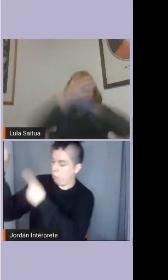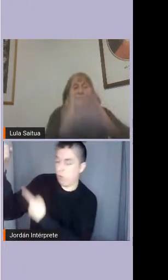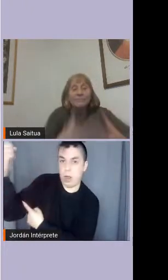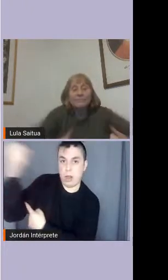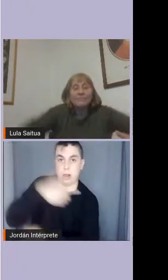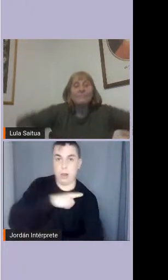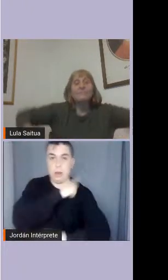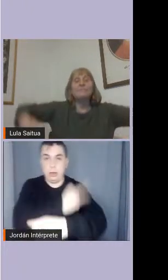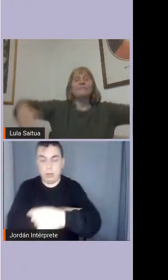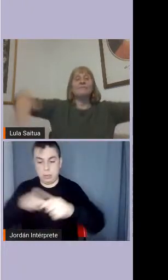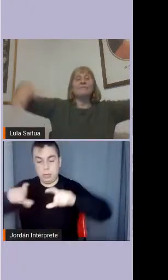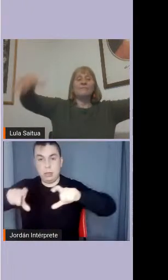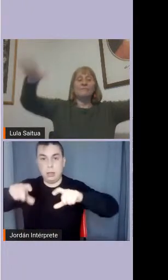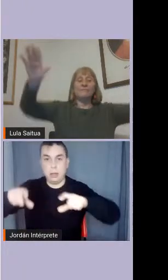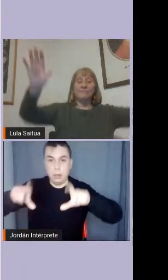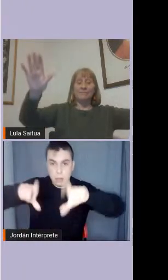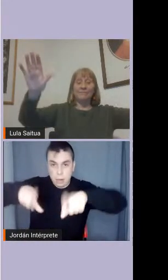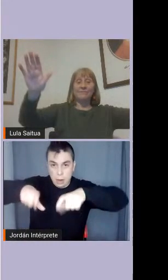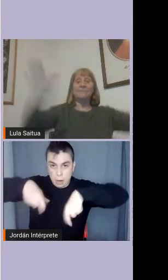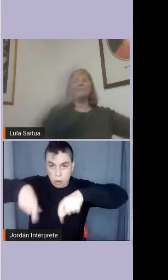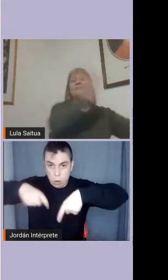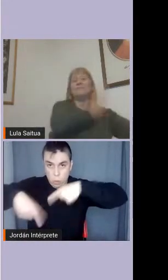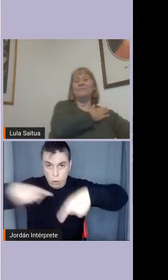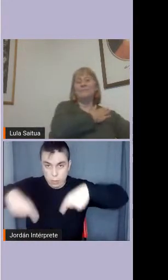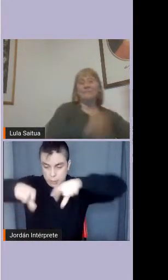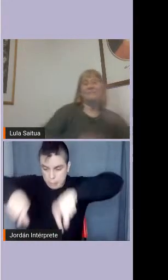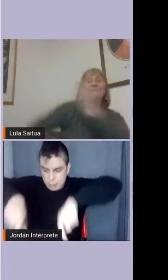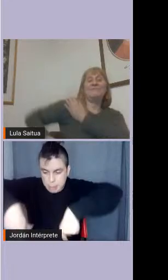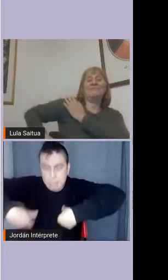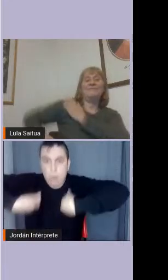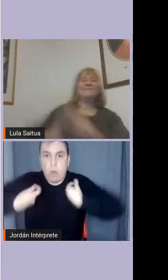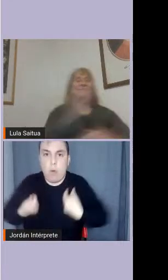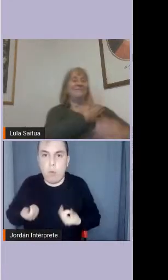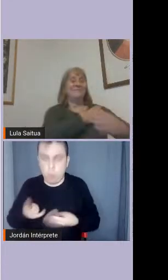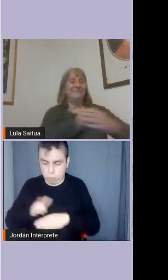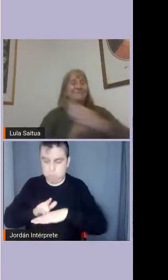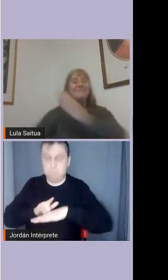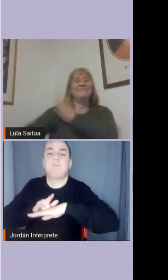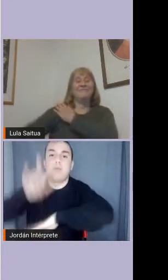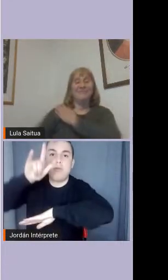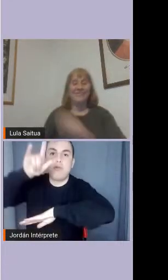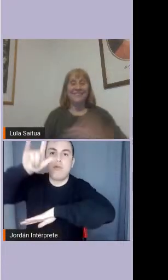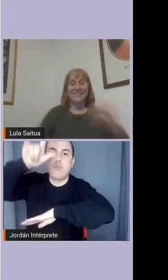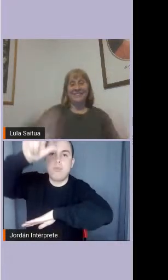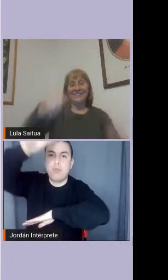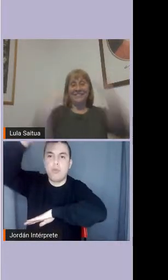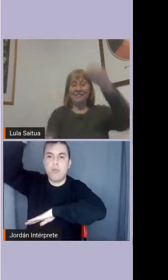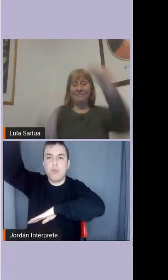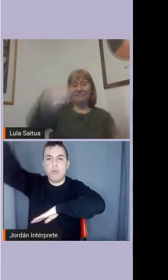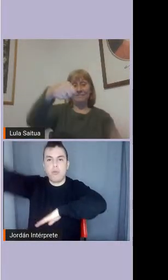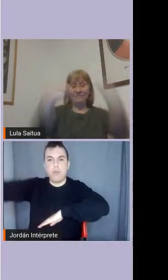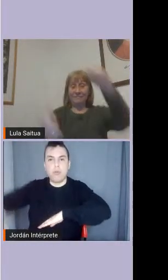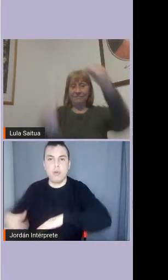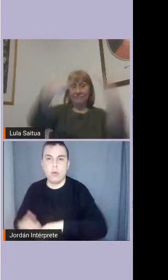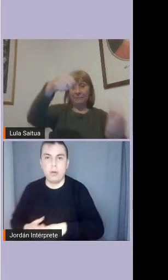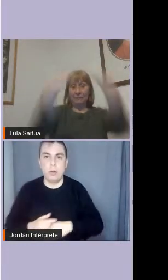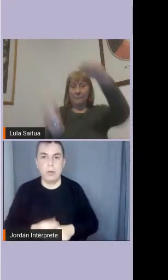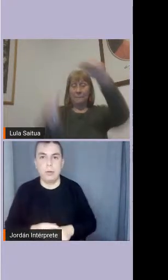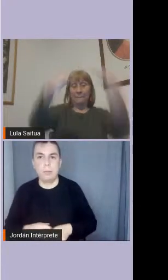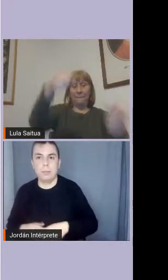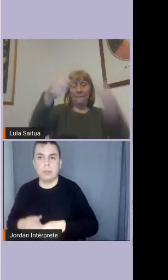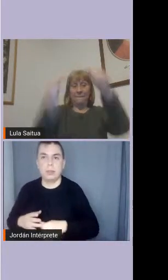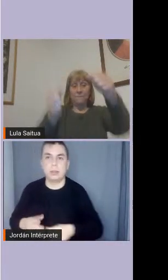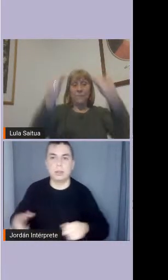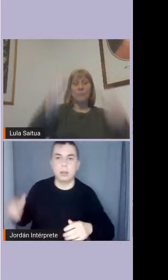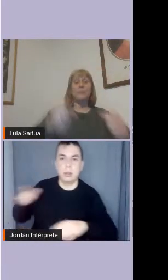rapidito subo el carro que se va a ver dos, voy saliendo de la estación. En el tren, alas de acero